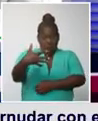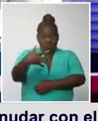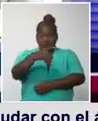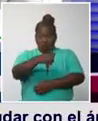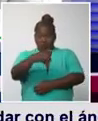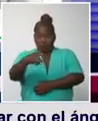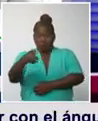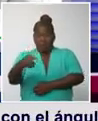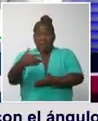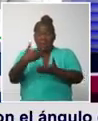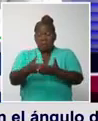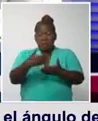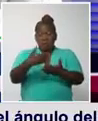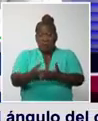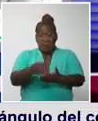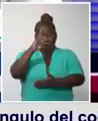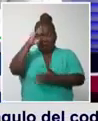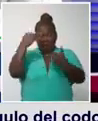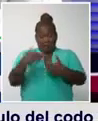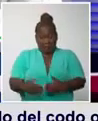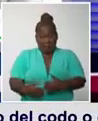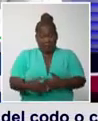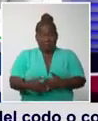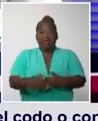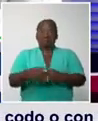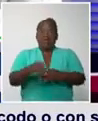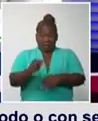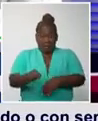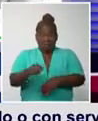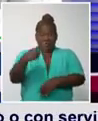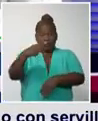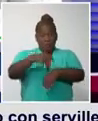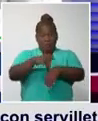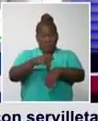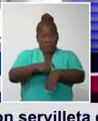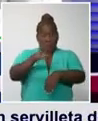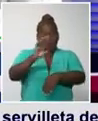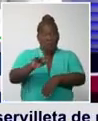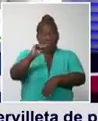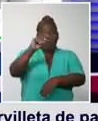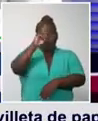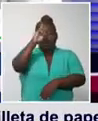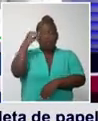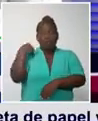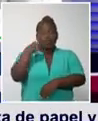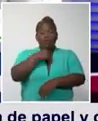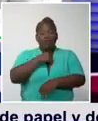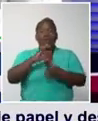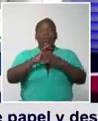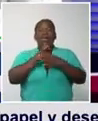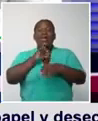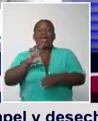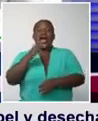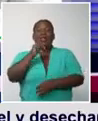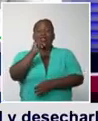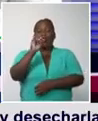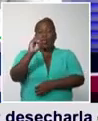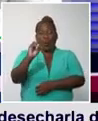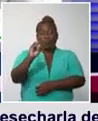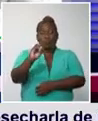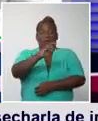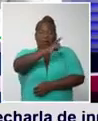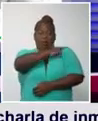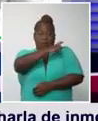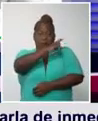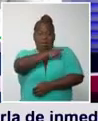clínicos. Por tanto, estaremos acá conversando con el doctor en ciencias Gerardo Guillén, director de investigaciones biomédicas del Centro